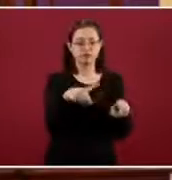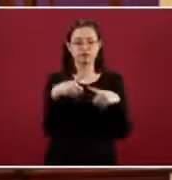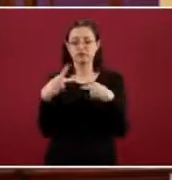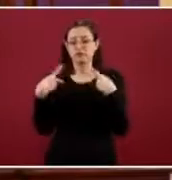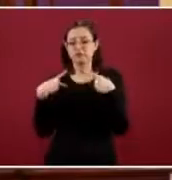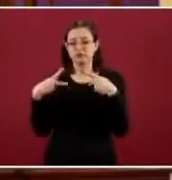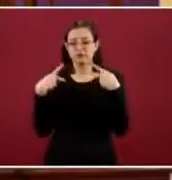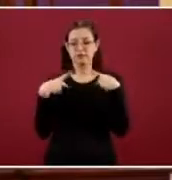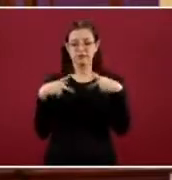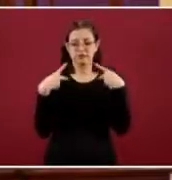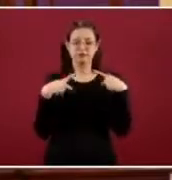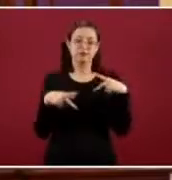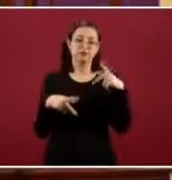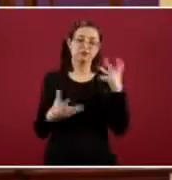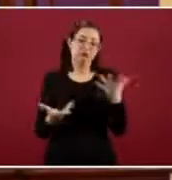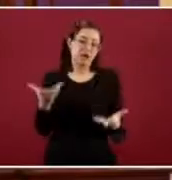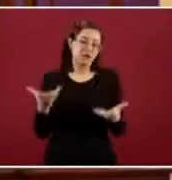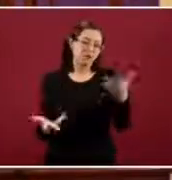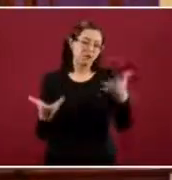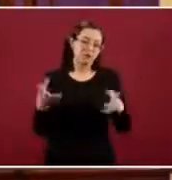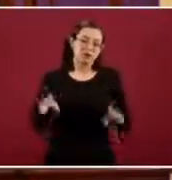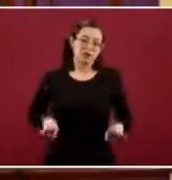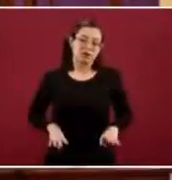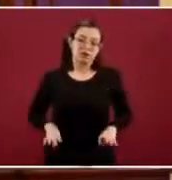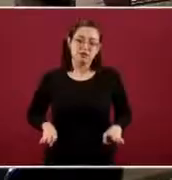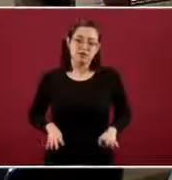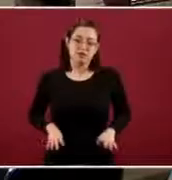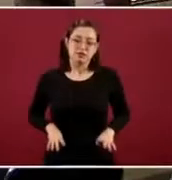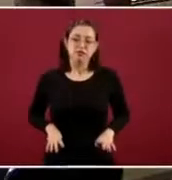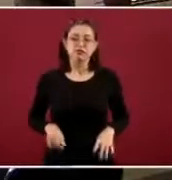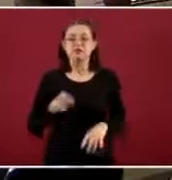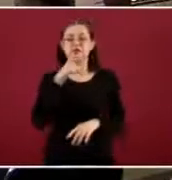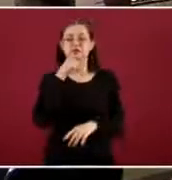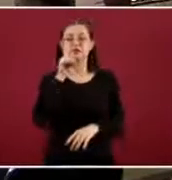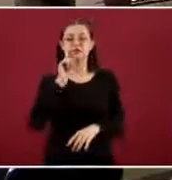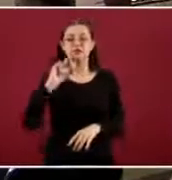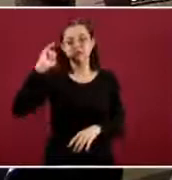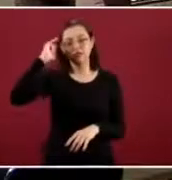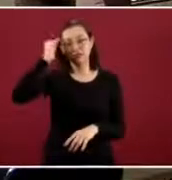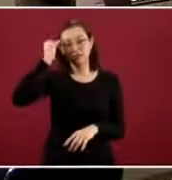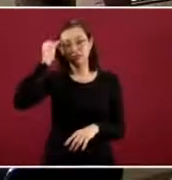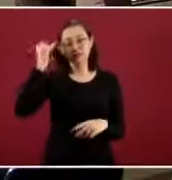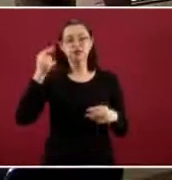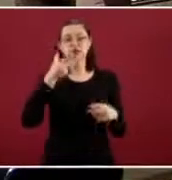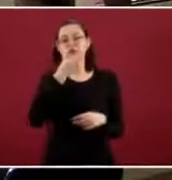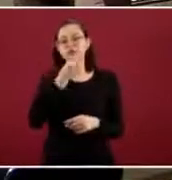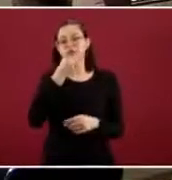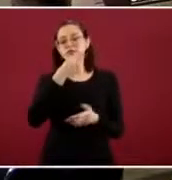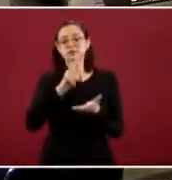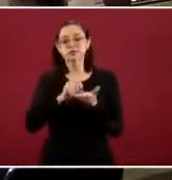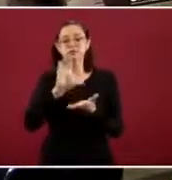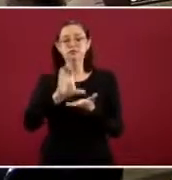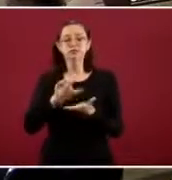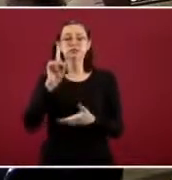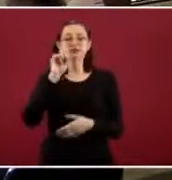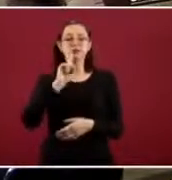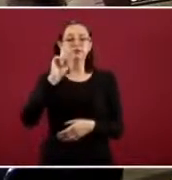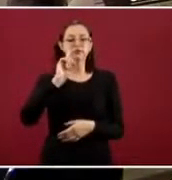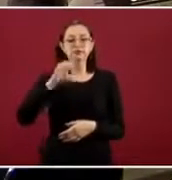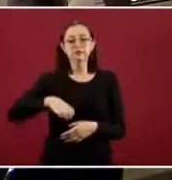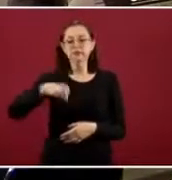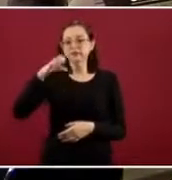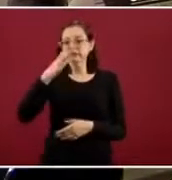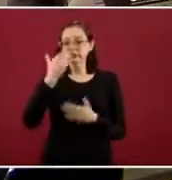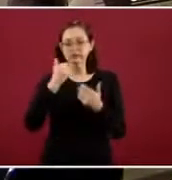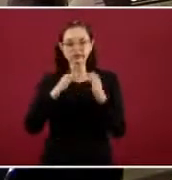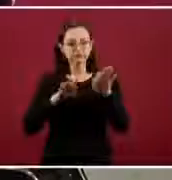las personas dependiendo de sus diferentes condiciones. Entonces, hay una niña indígena, un chico con discapacidad, una mujer mayor que no tiene acceso al